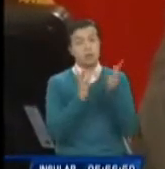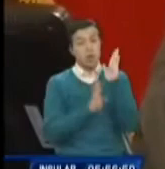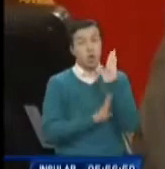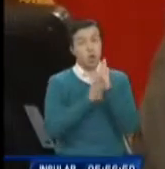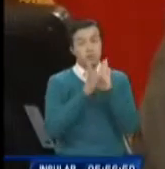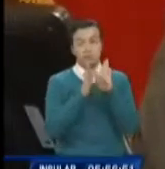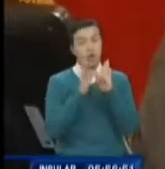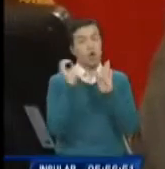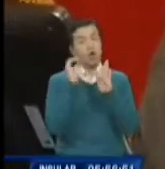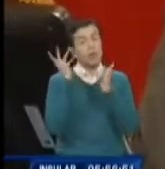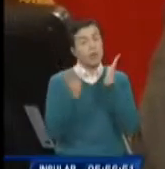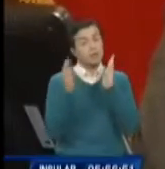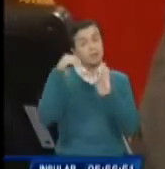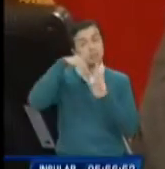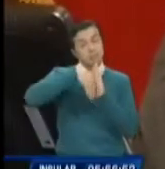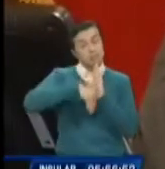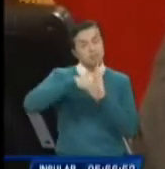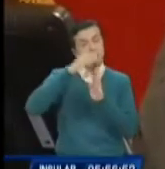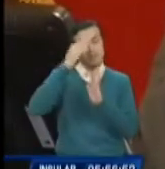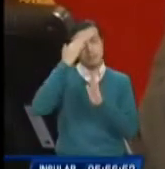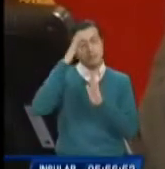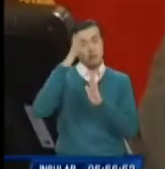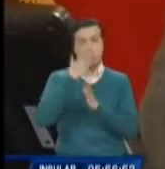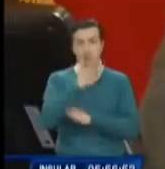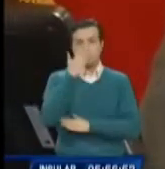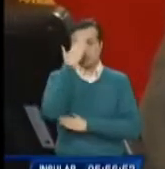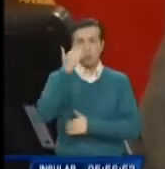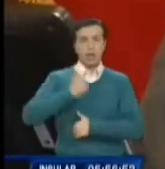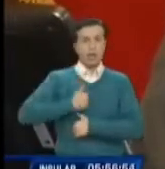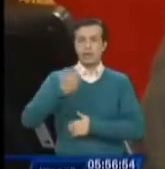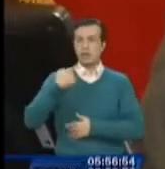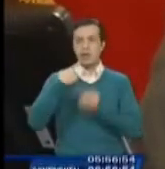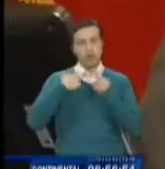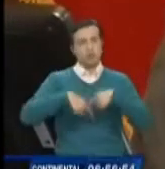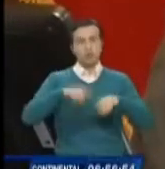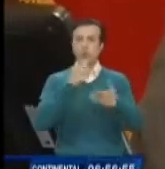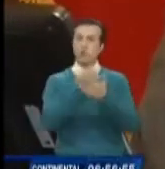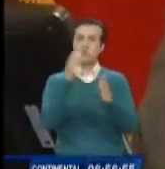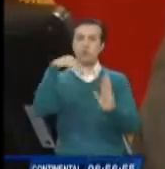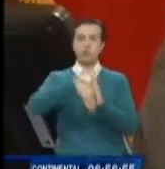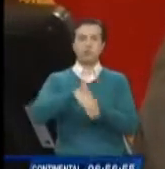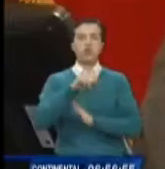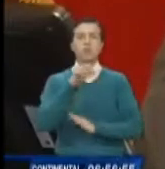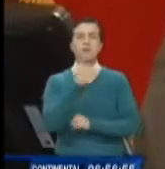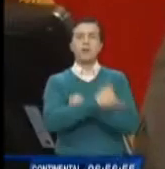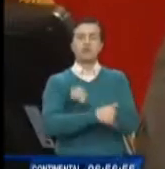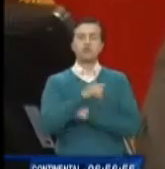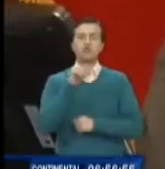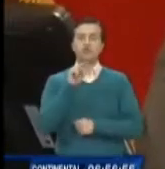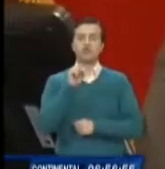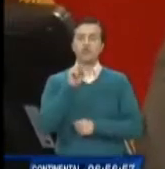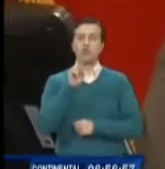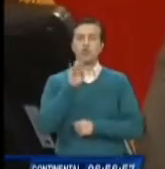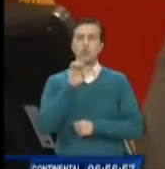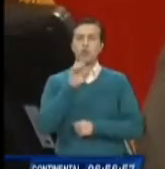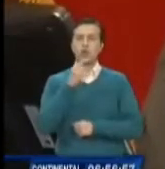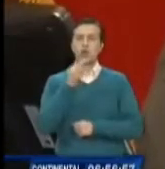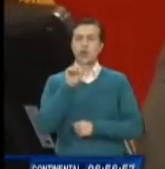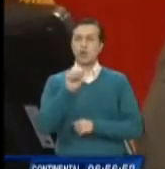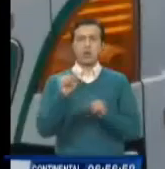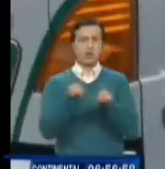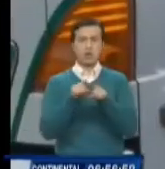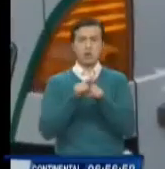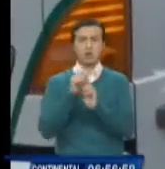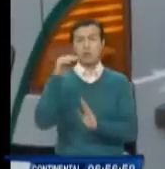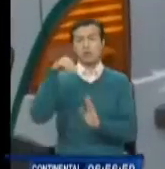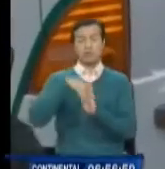crezcamos o decrezcamos, ¿no? Porque mire que Canadá ya se declaró en recesión, hasta la propia Noruega, pues, economías mucho más desarrolladas que las